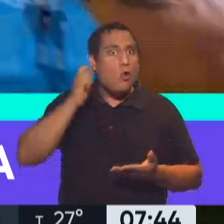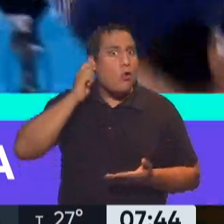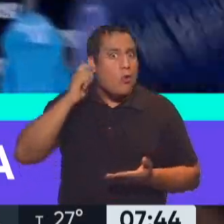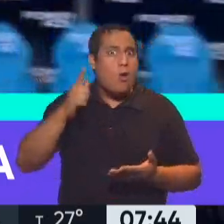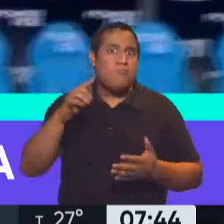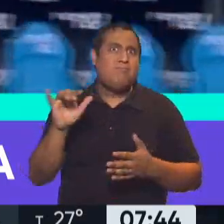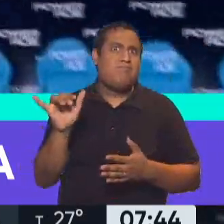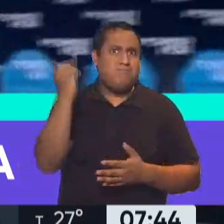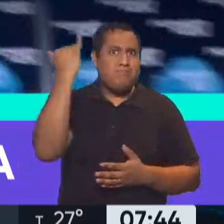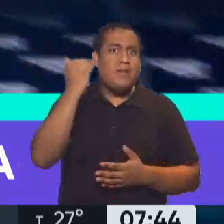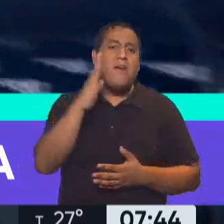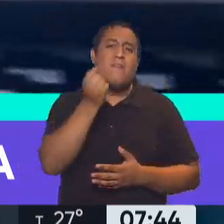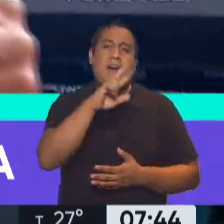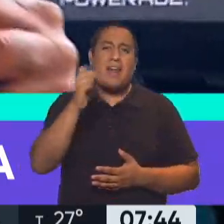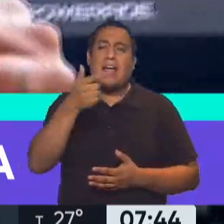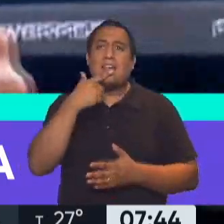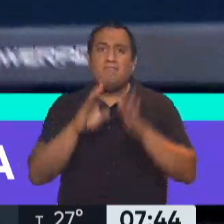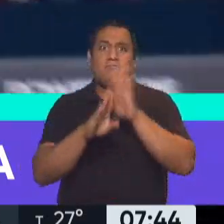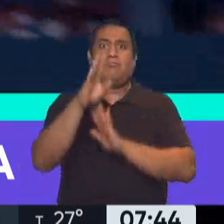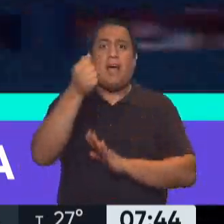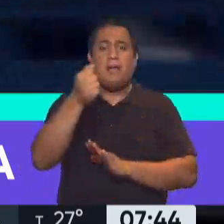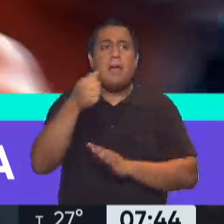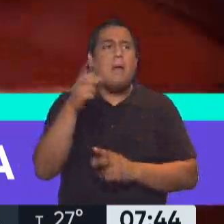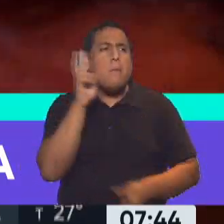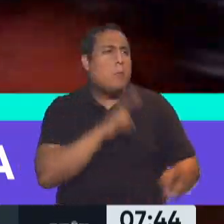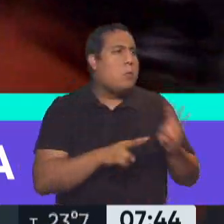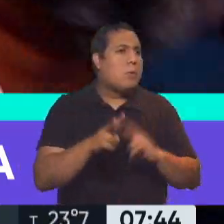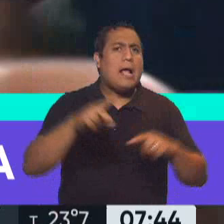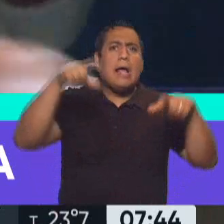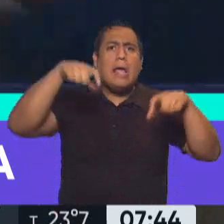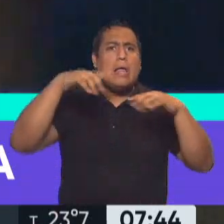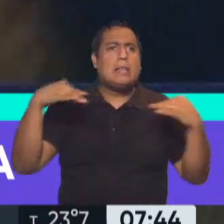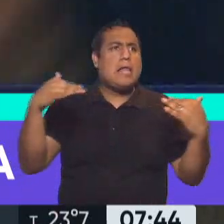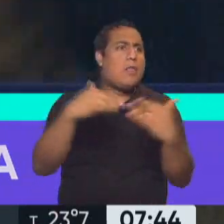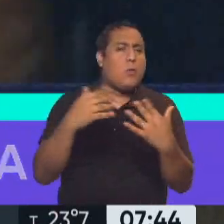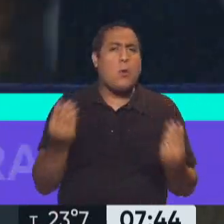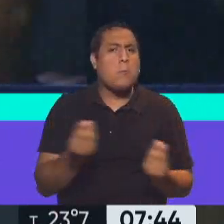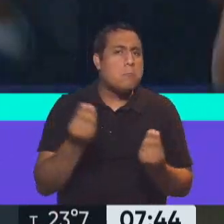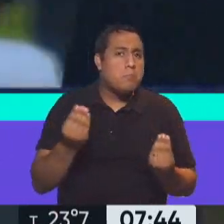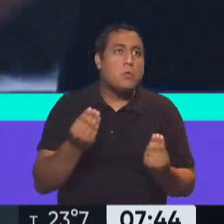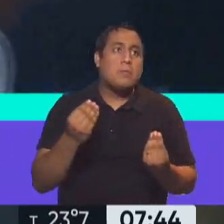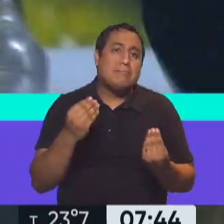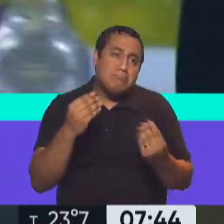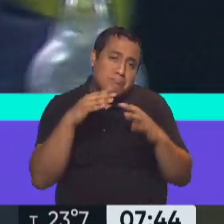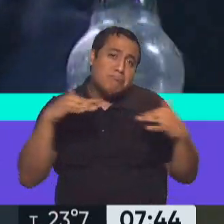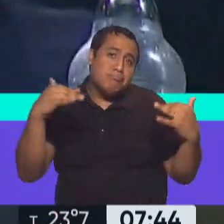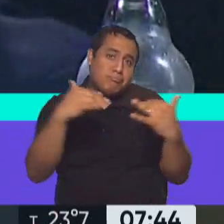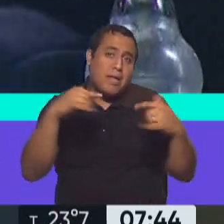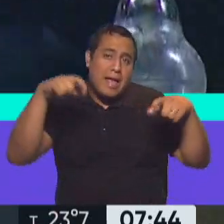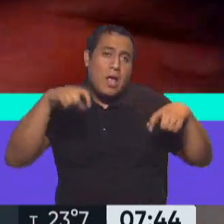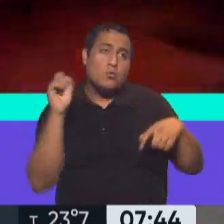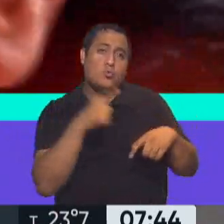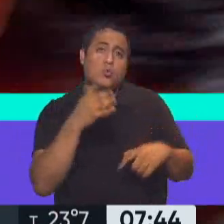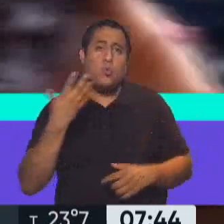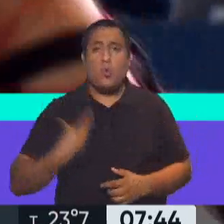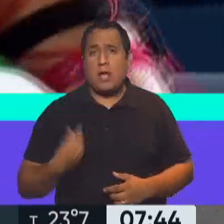que deberá buscar un estadio, lo tiene allí cruzando, ¿no? El estadio de Huracán es una de las opciones para que juegue en